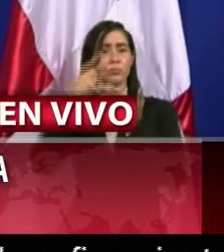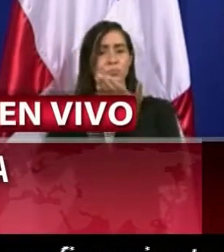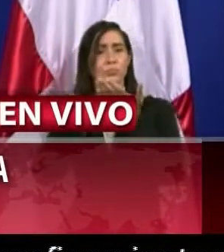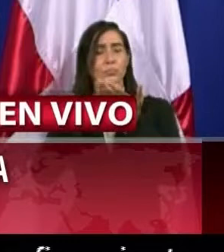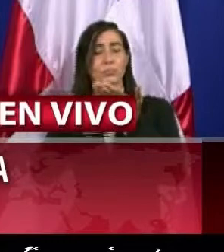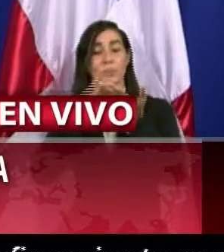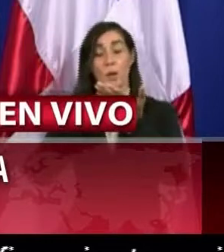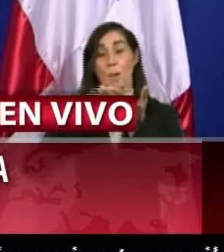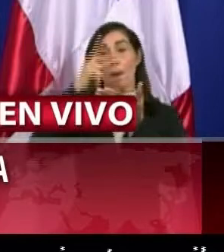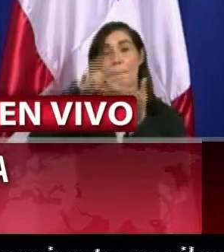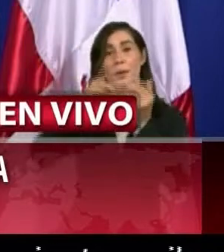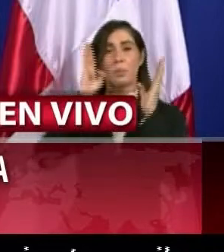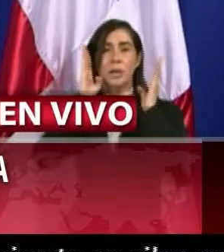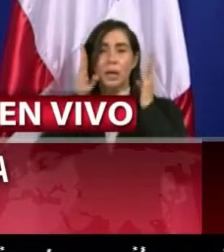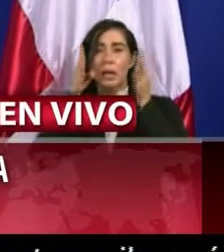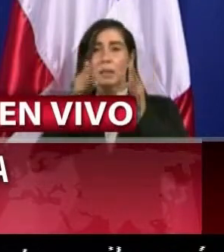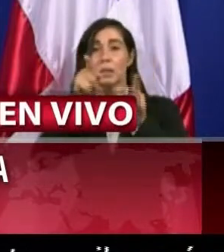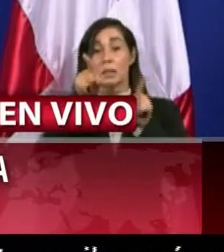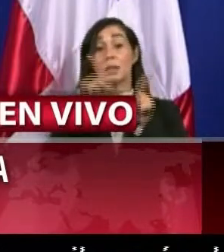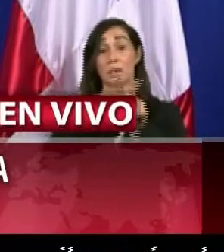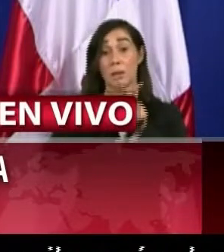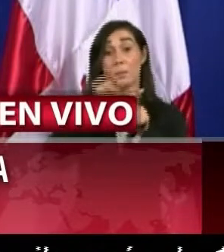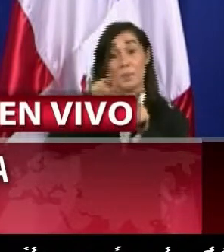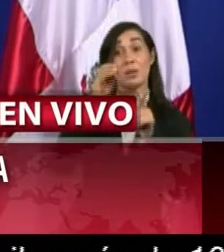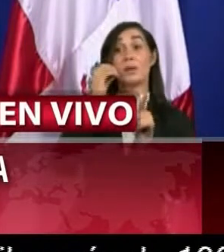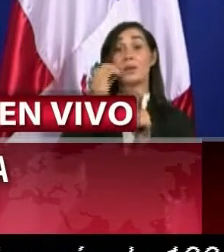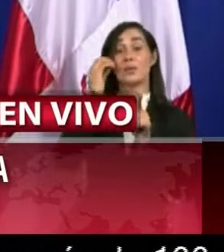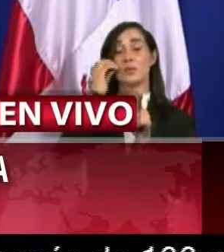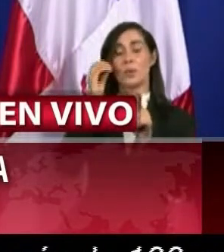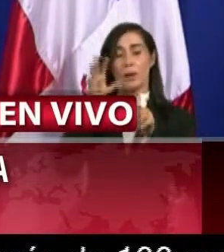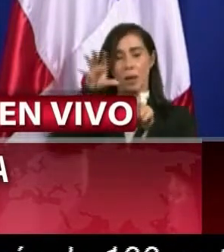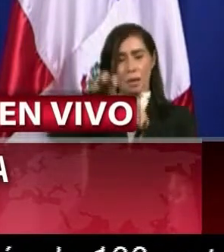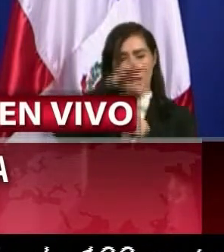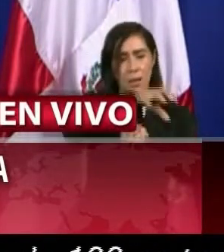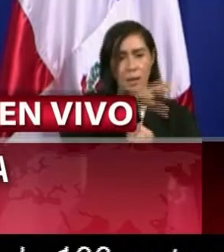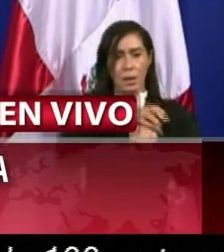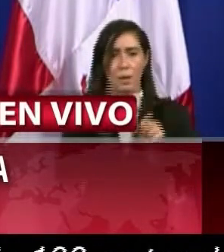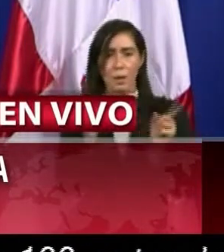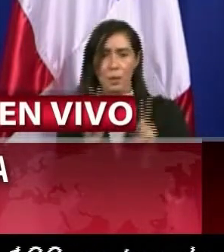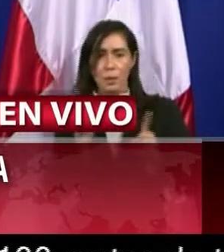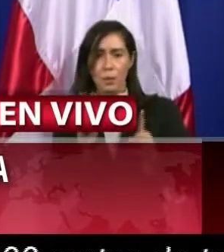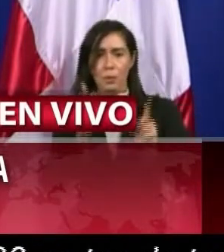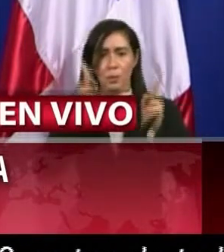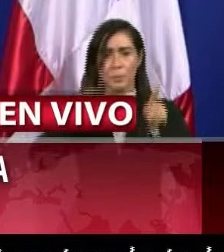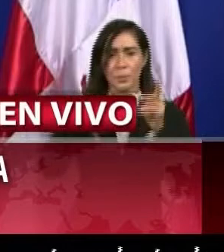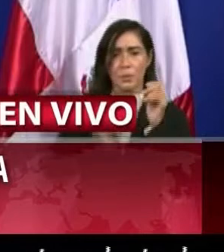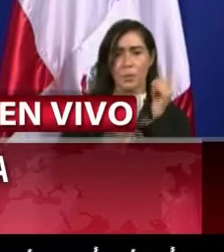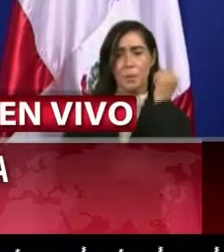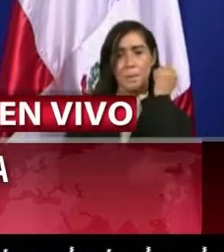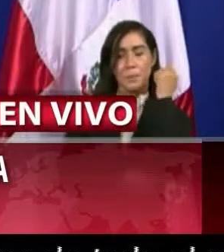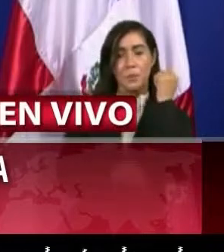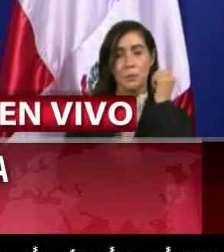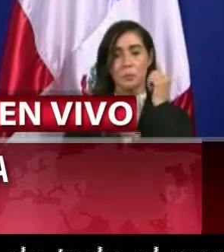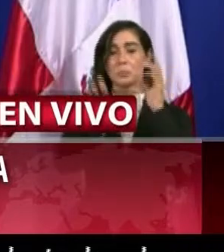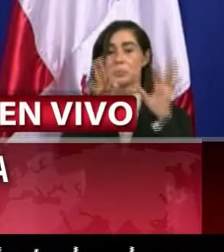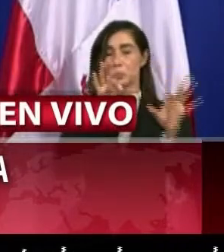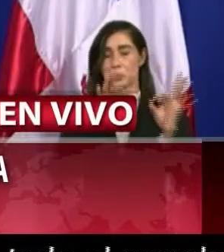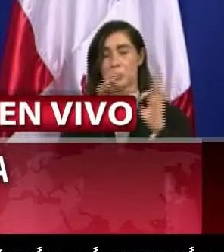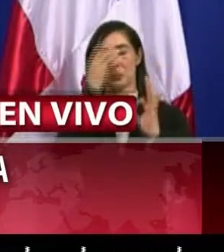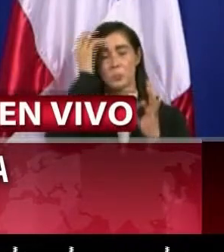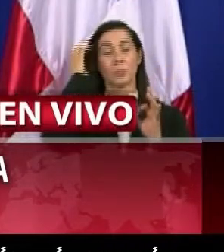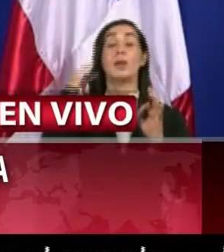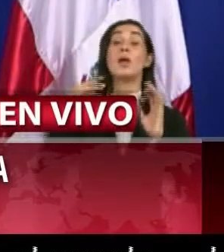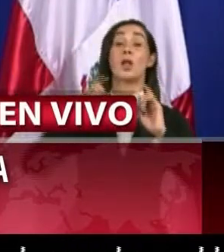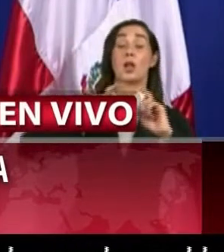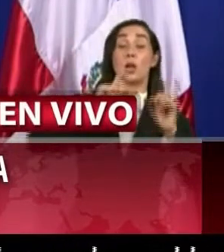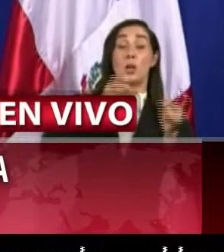para atender esos hogares, basándonos en el mapa de la pobreza que utiliza el Sistema Único de Beneficiarios. Los